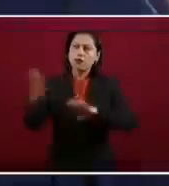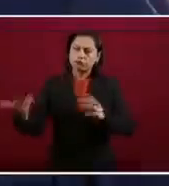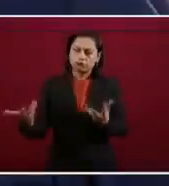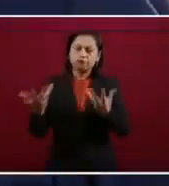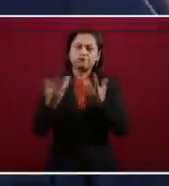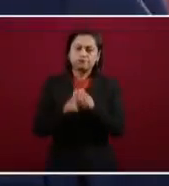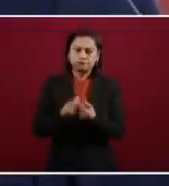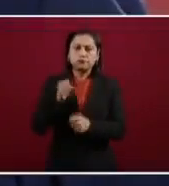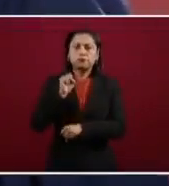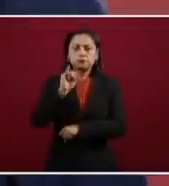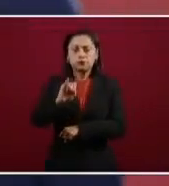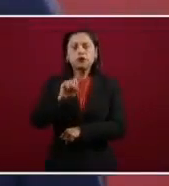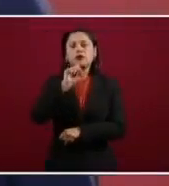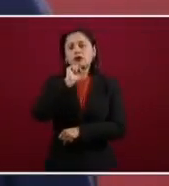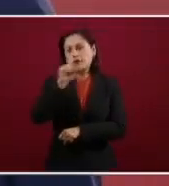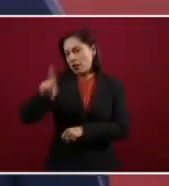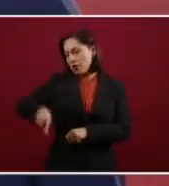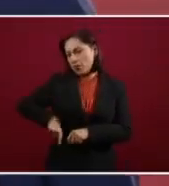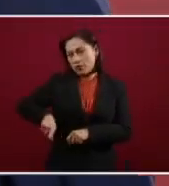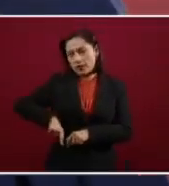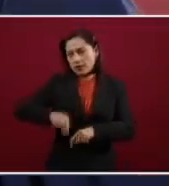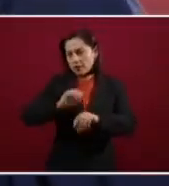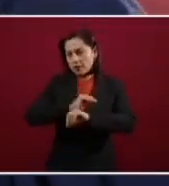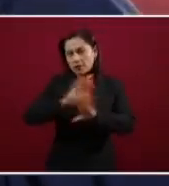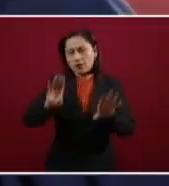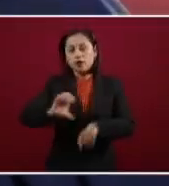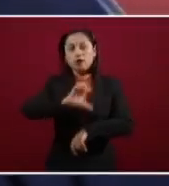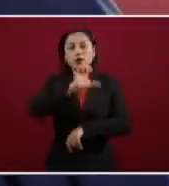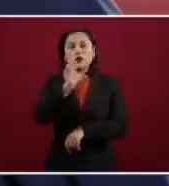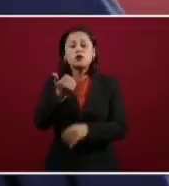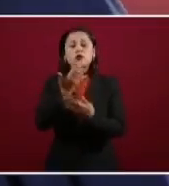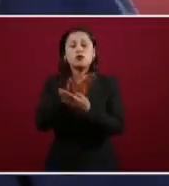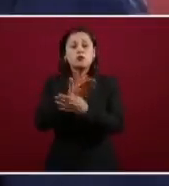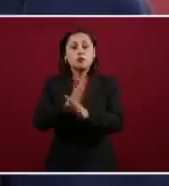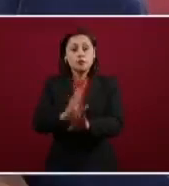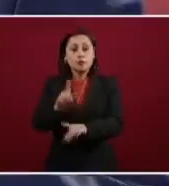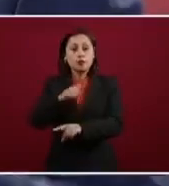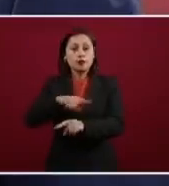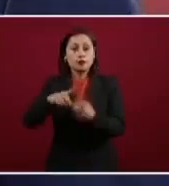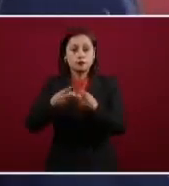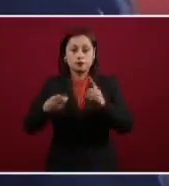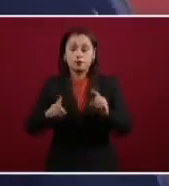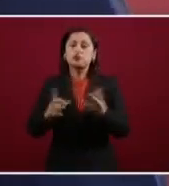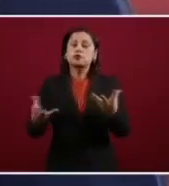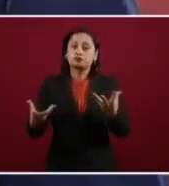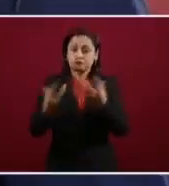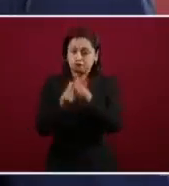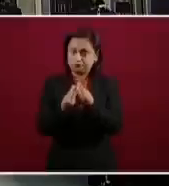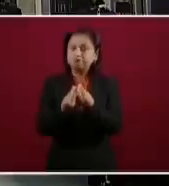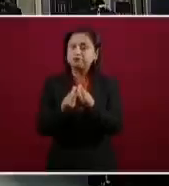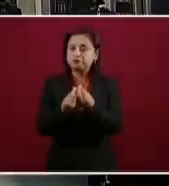el sector público y la banca de desarrollo en general